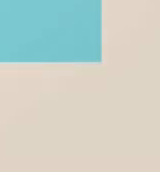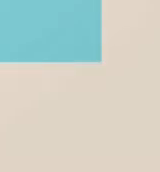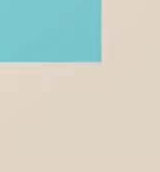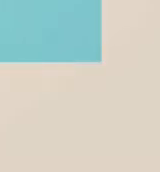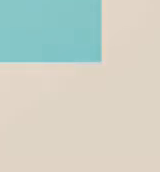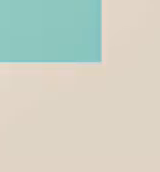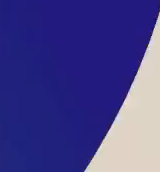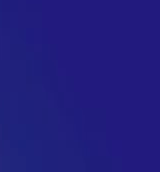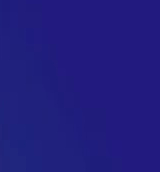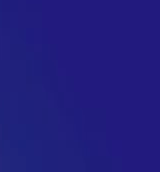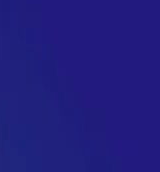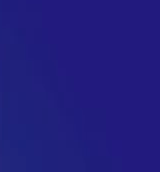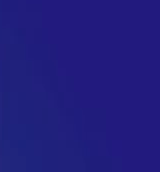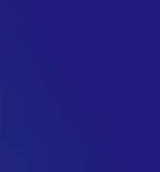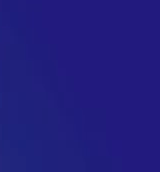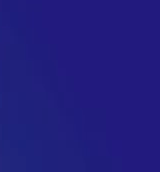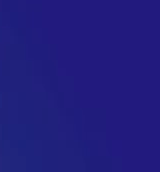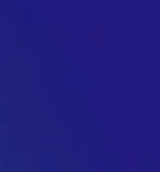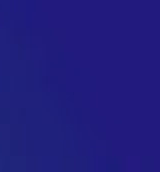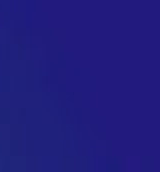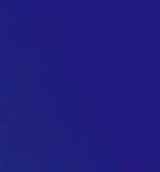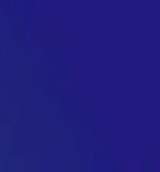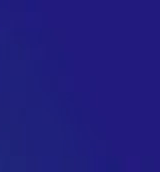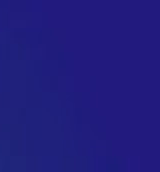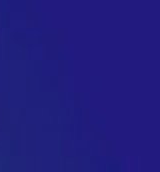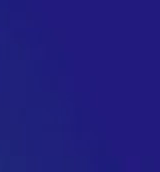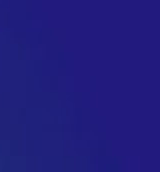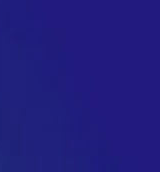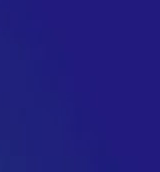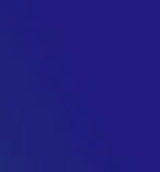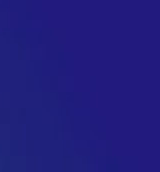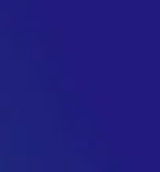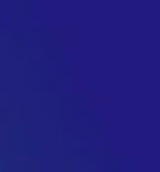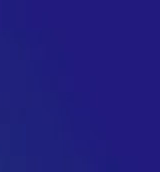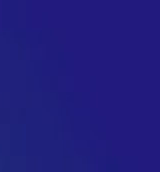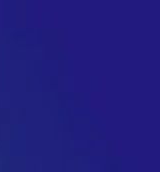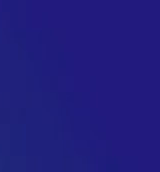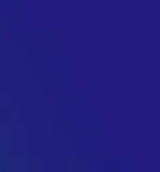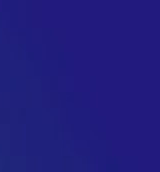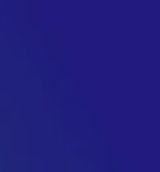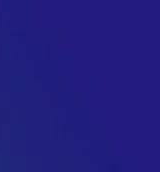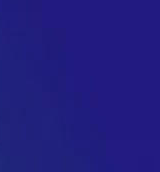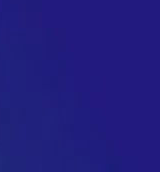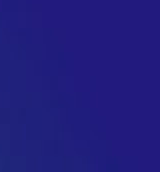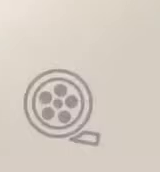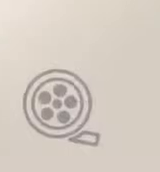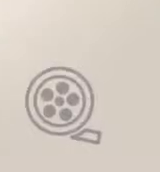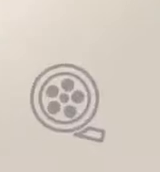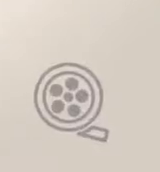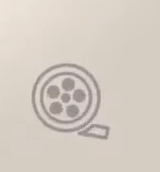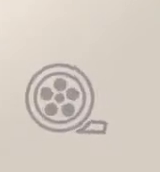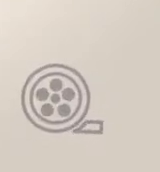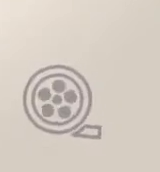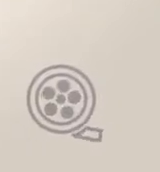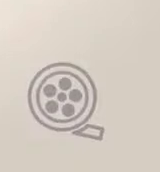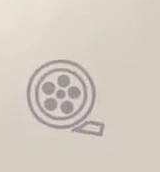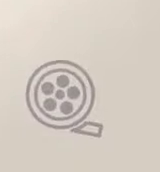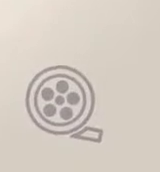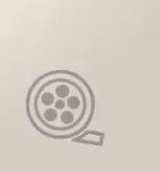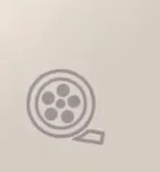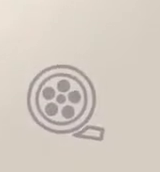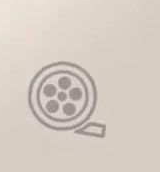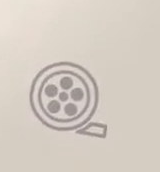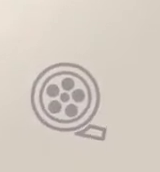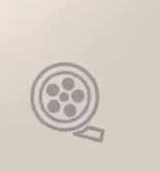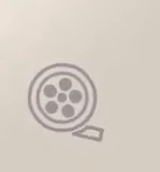su programación. Un programa digital para disfrutar de tu contenido favorito y aprender derecho a la vez. El derecho visto desde